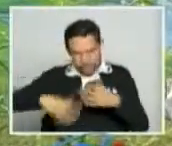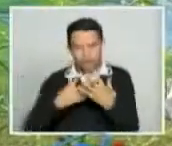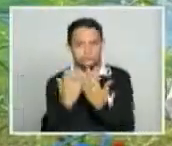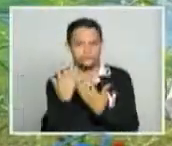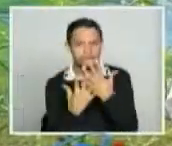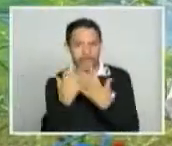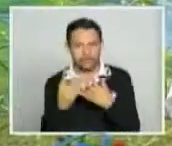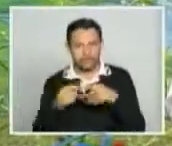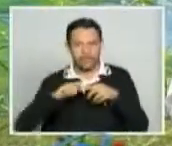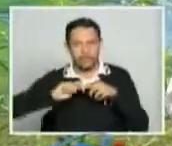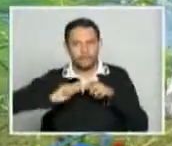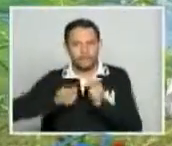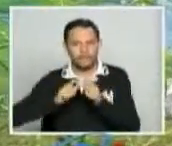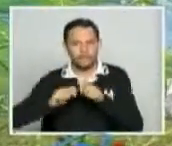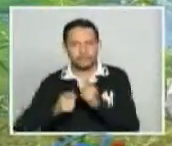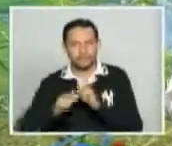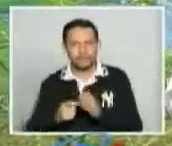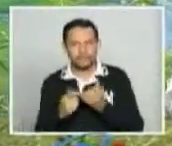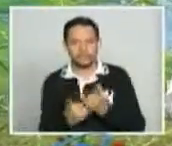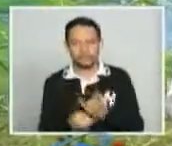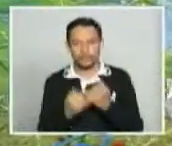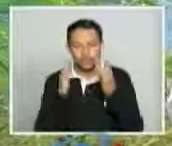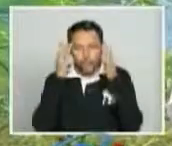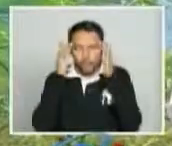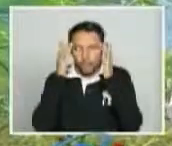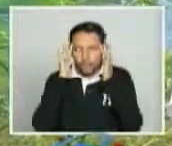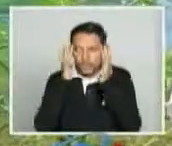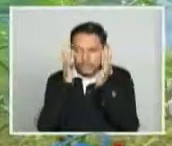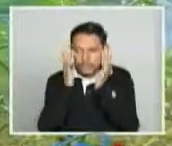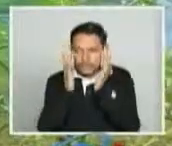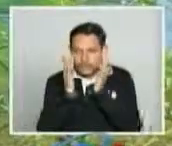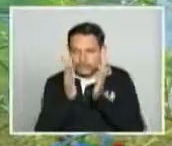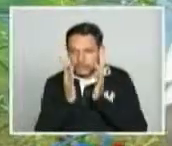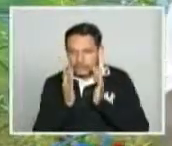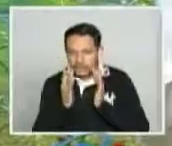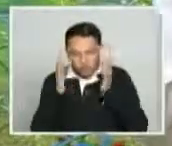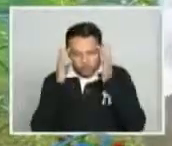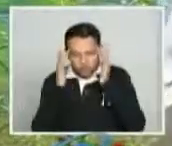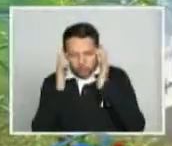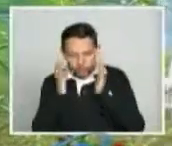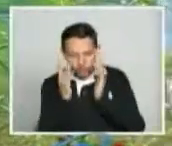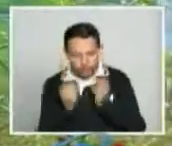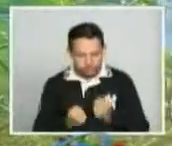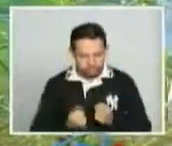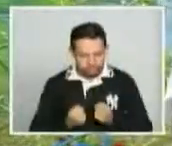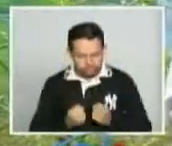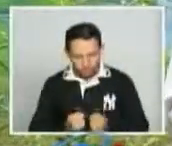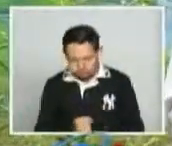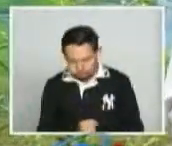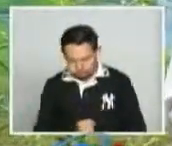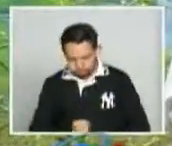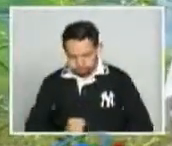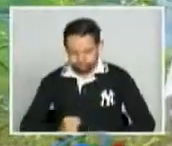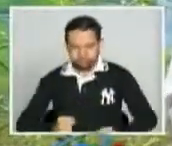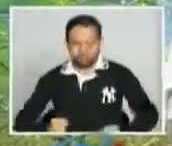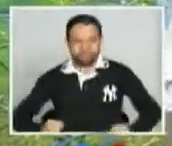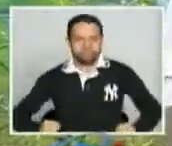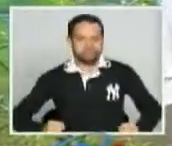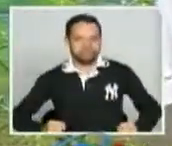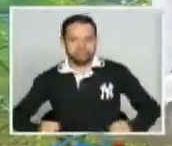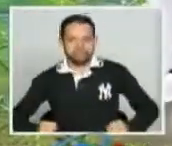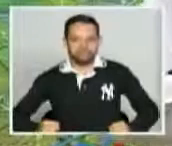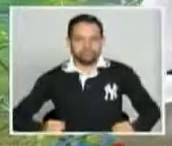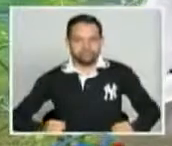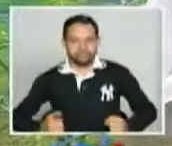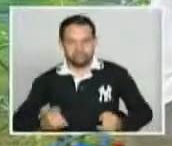están partiendo, estoy muy sudoroso, muy pegajoso, me estoy aumentando de peso sin saber por qué, se me